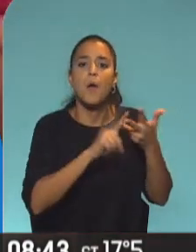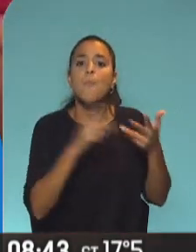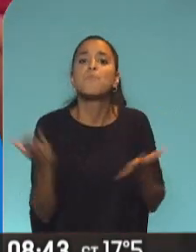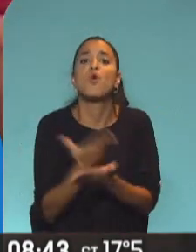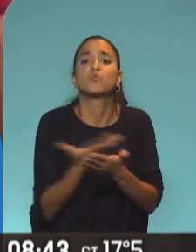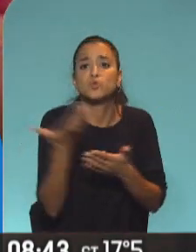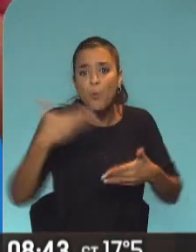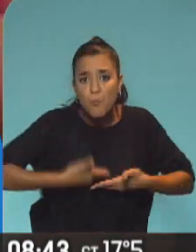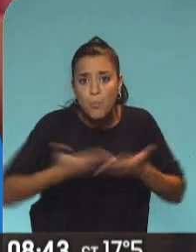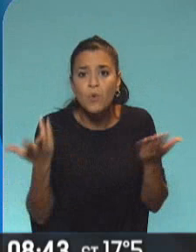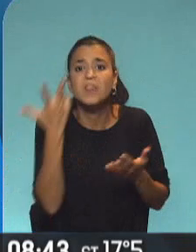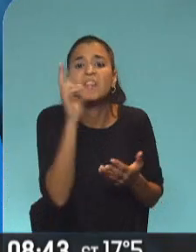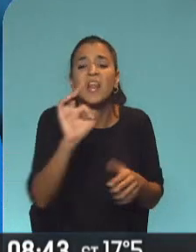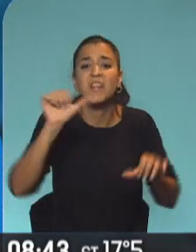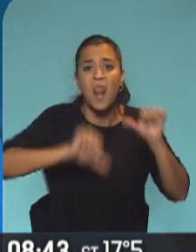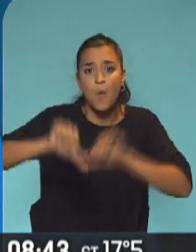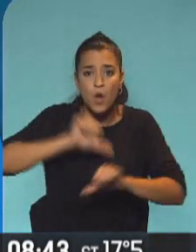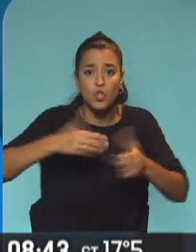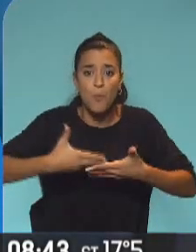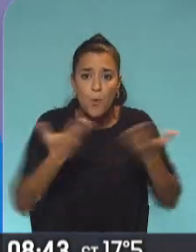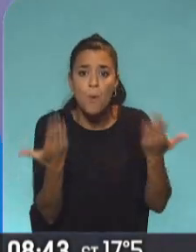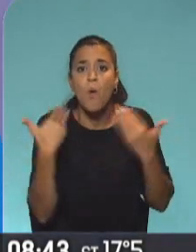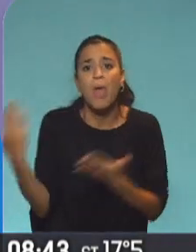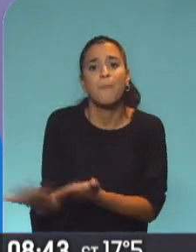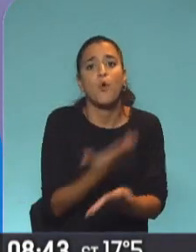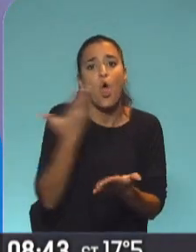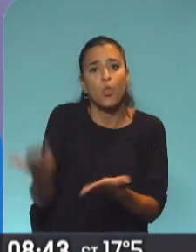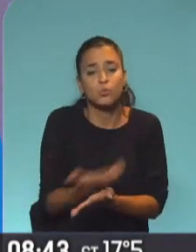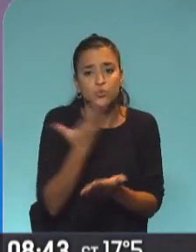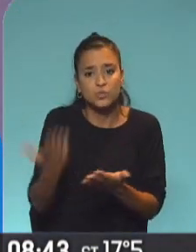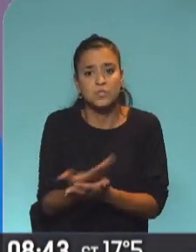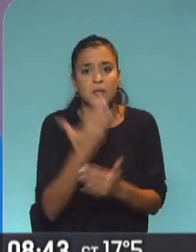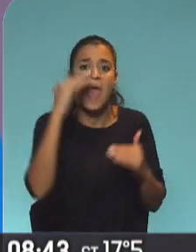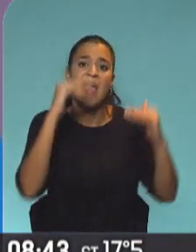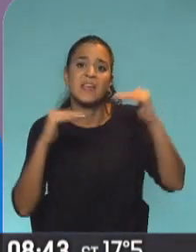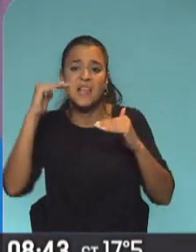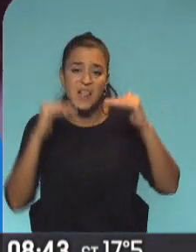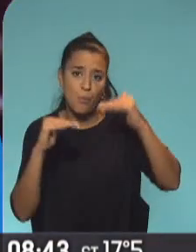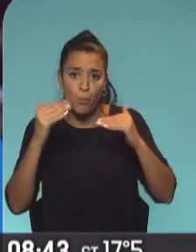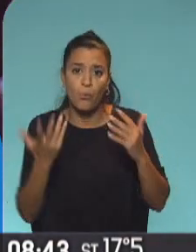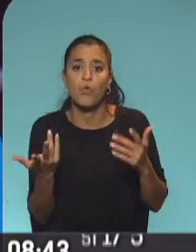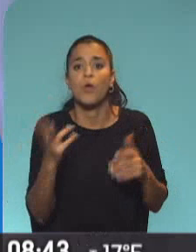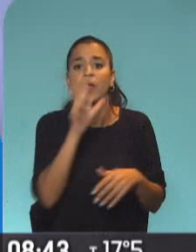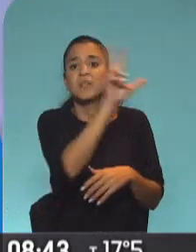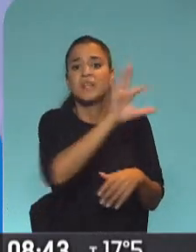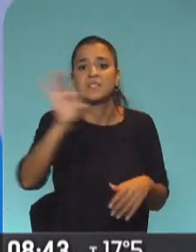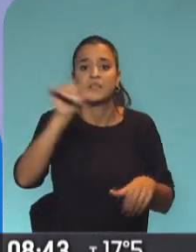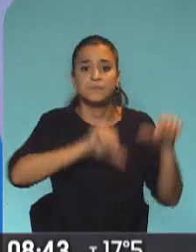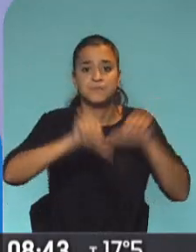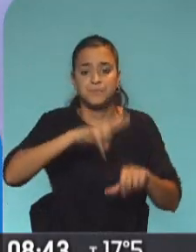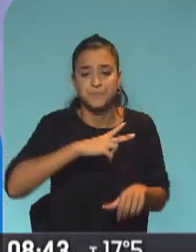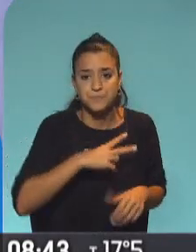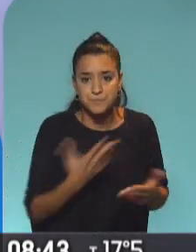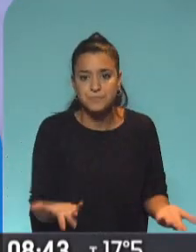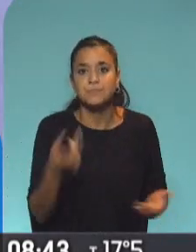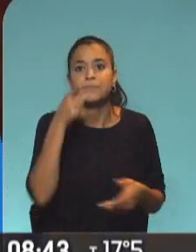Hay 30 laboratorios públicos que pueden producir digamos, en equilibrio o en igual condición de los 300 laboratorios privados. Entonces,